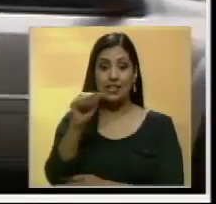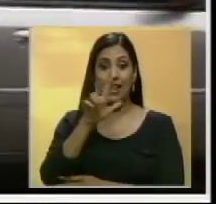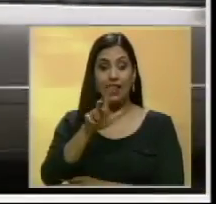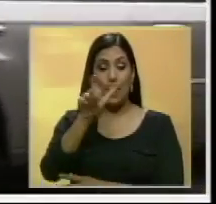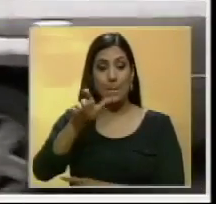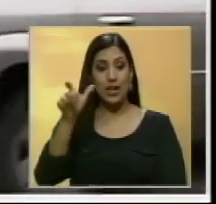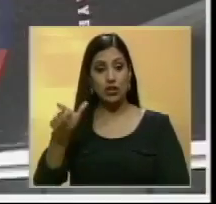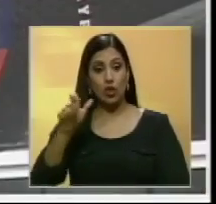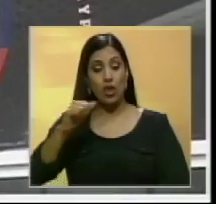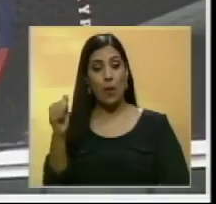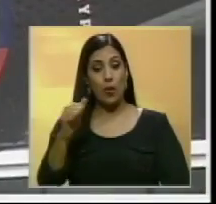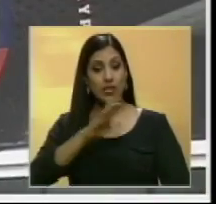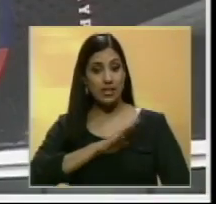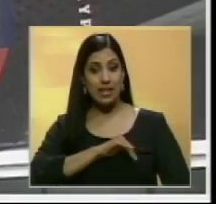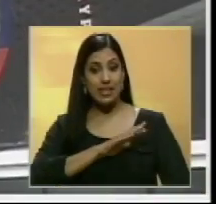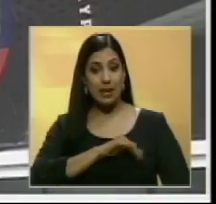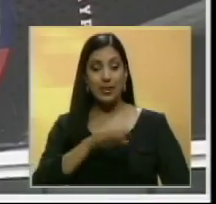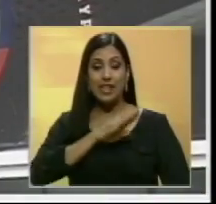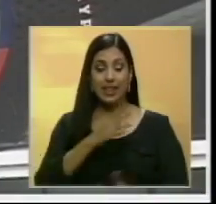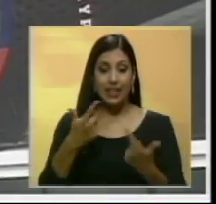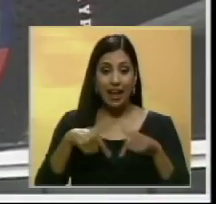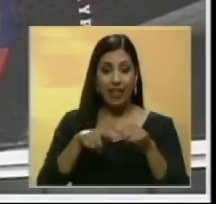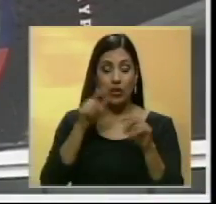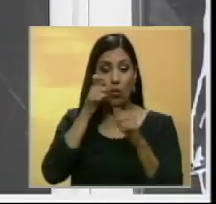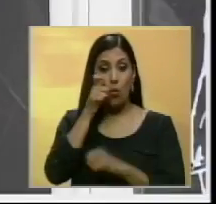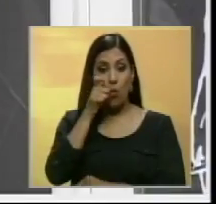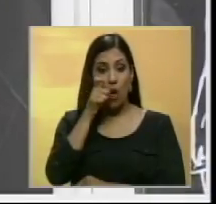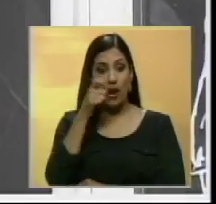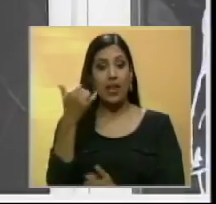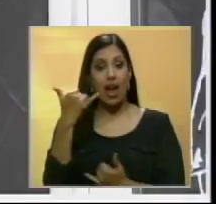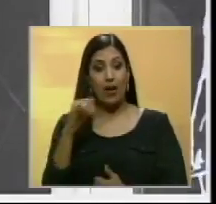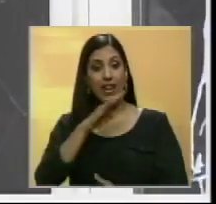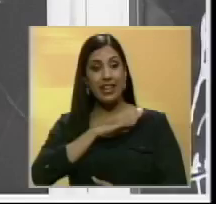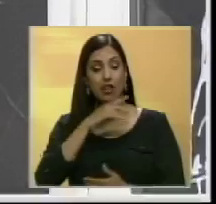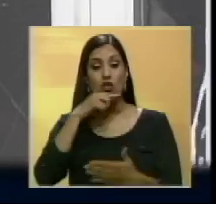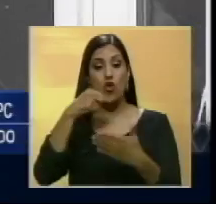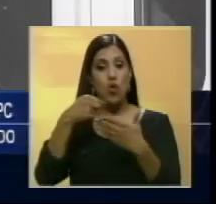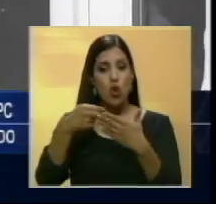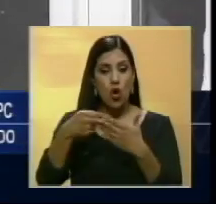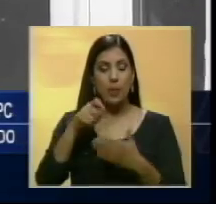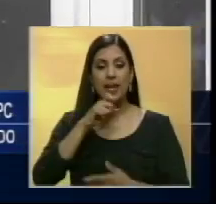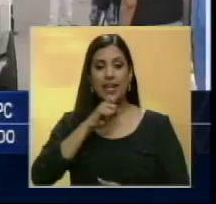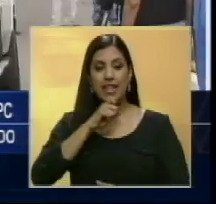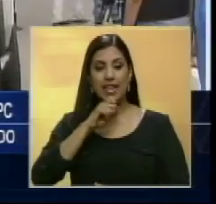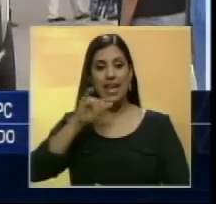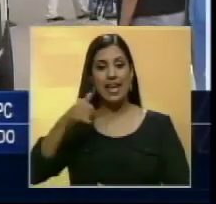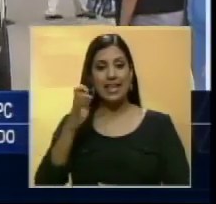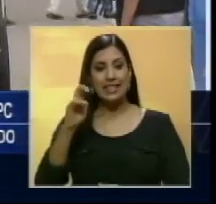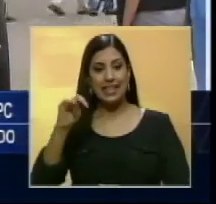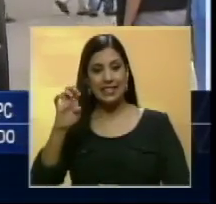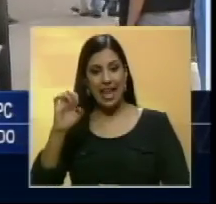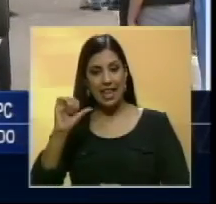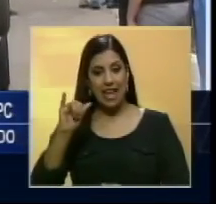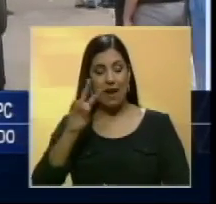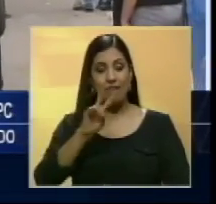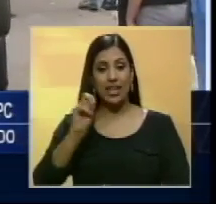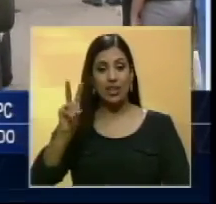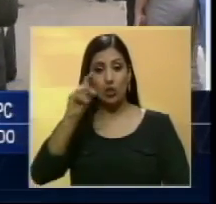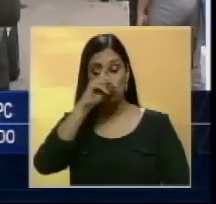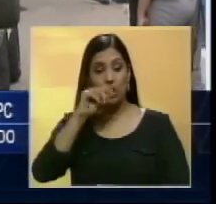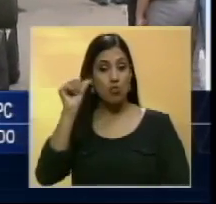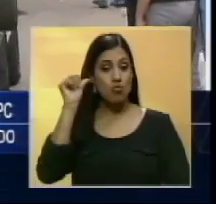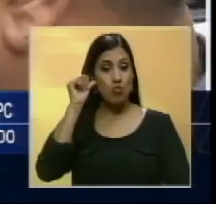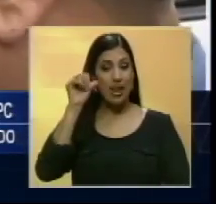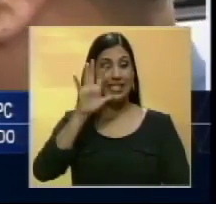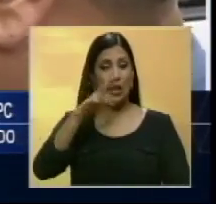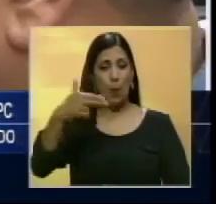de los funcionarios del CICPC que se encontraban de guardia. Estos quedaron identificados como Yesenia Dávila Villegas, de 22 años, quien